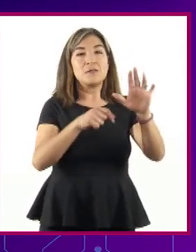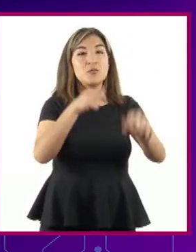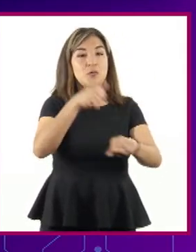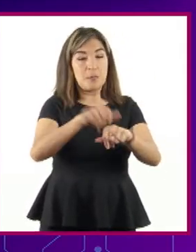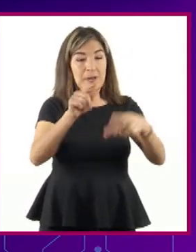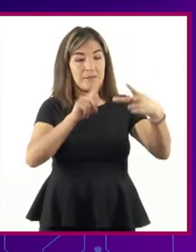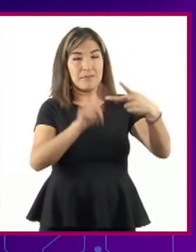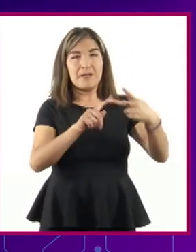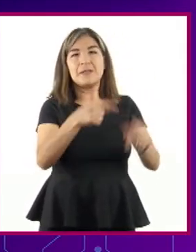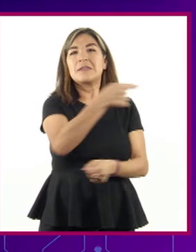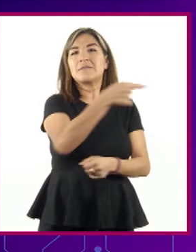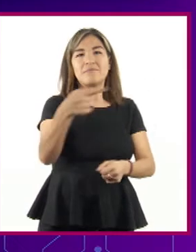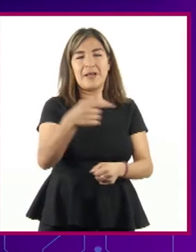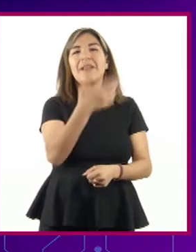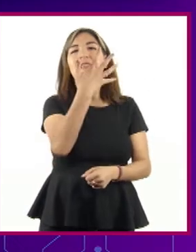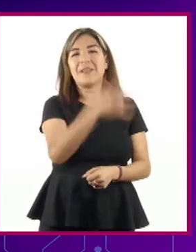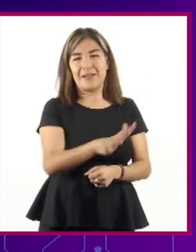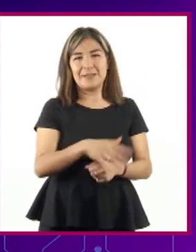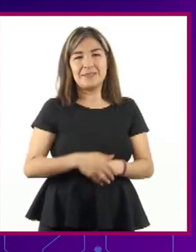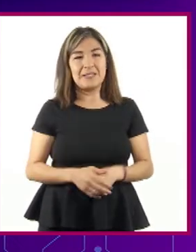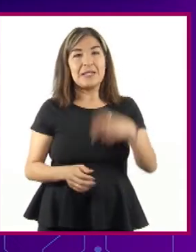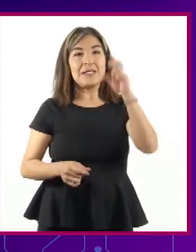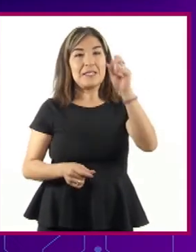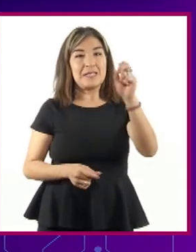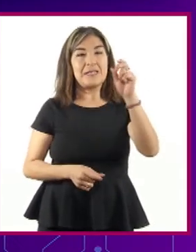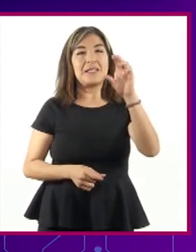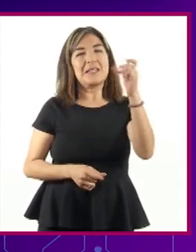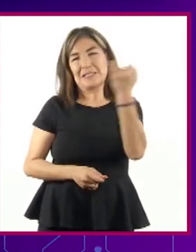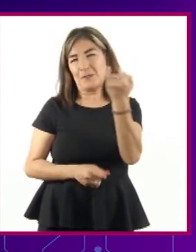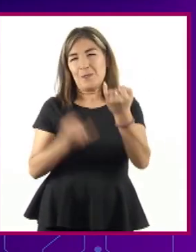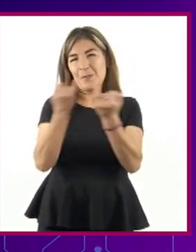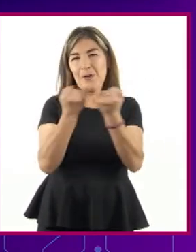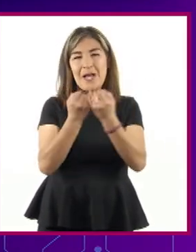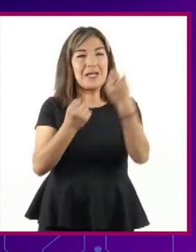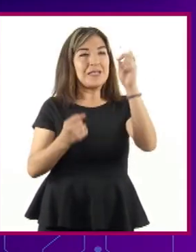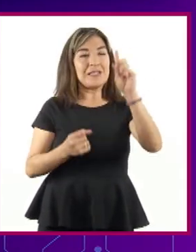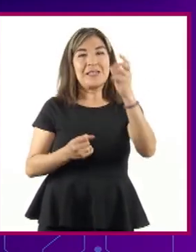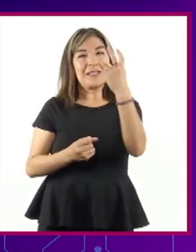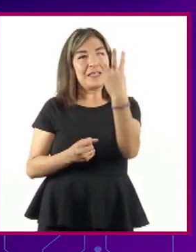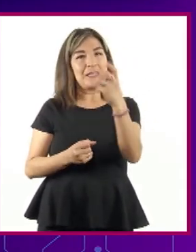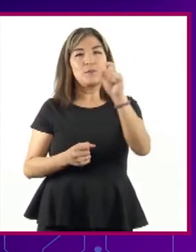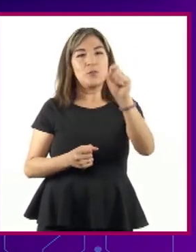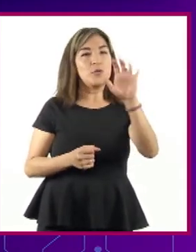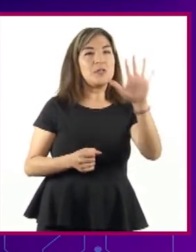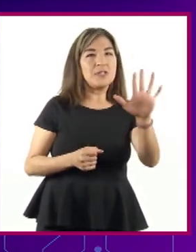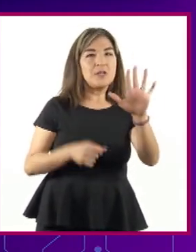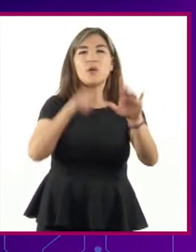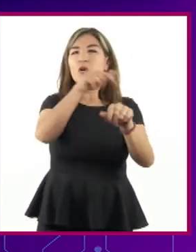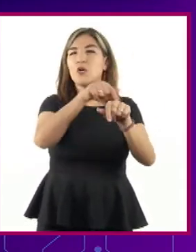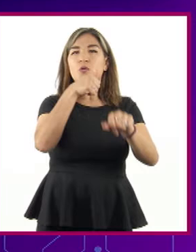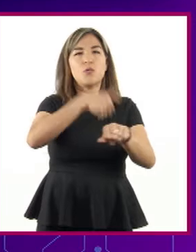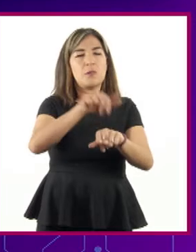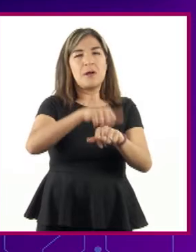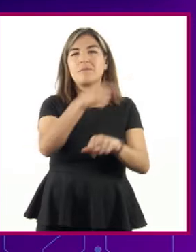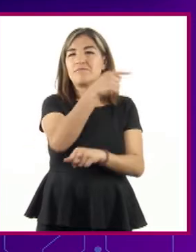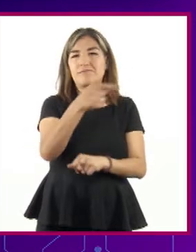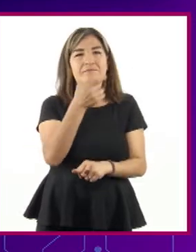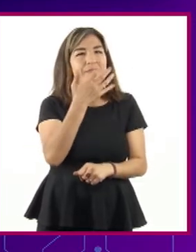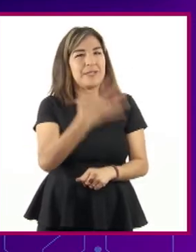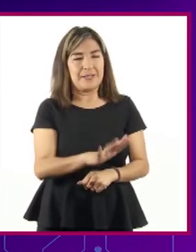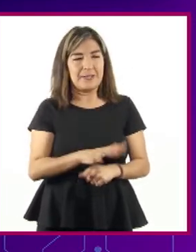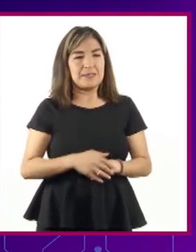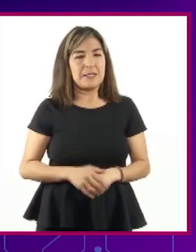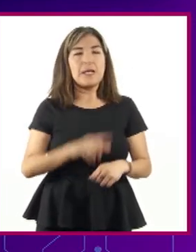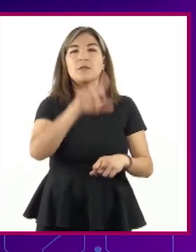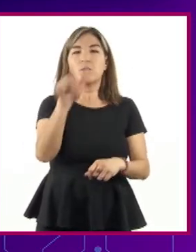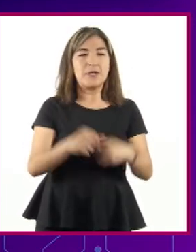denominador escribimos 10, porque 3.5 solo tiene una cifra decimal. Después multiplicamos